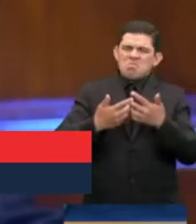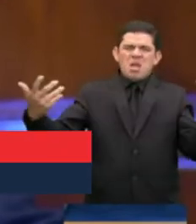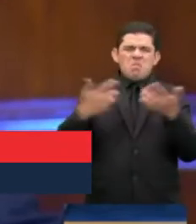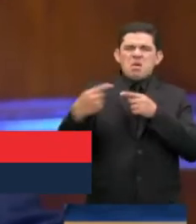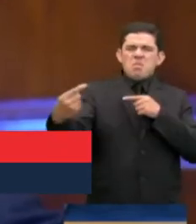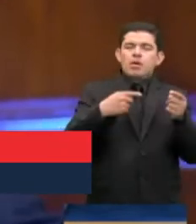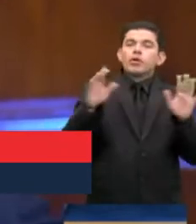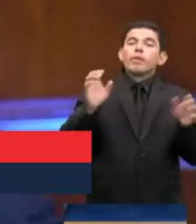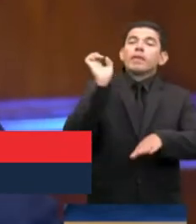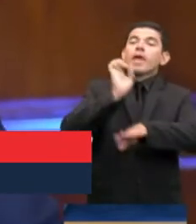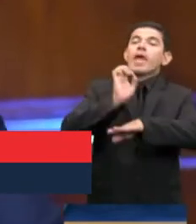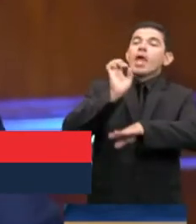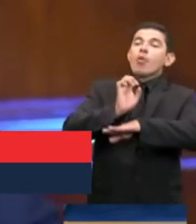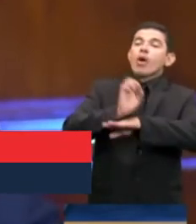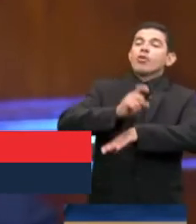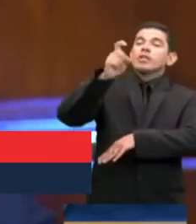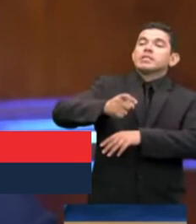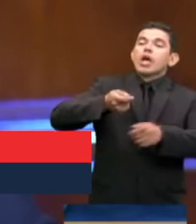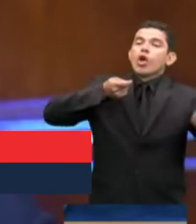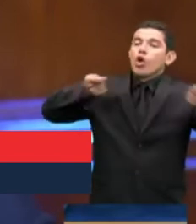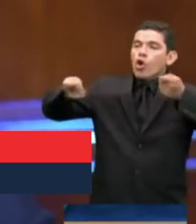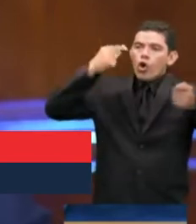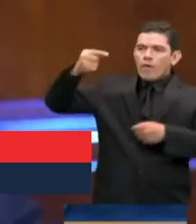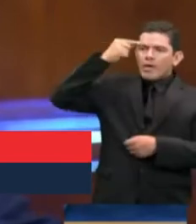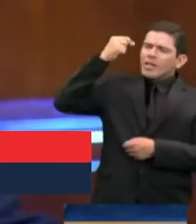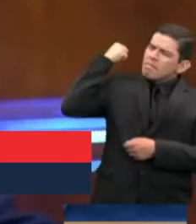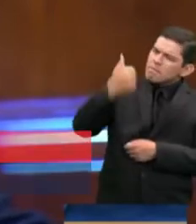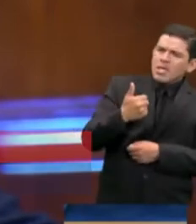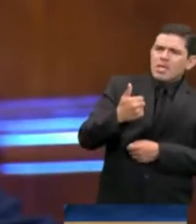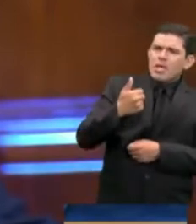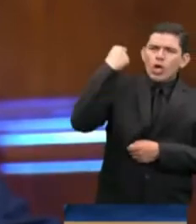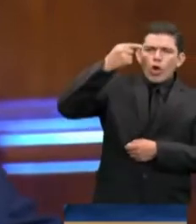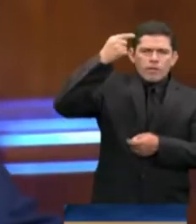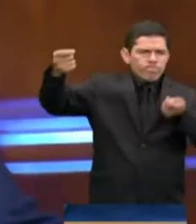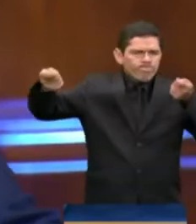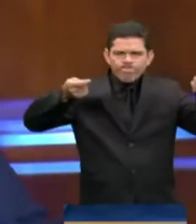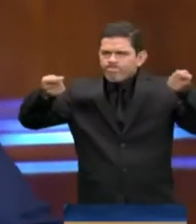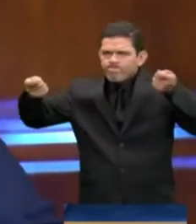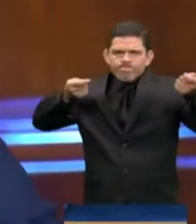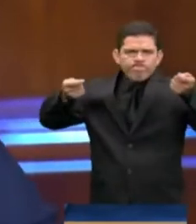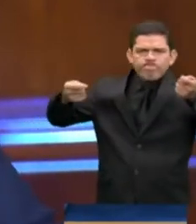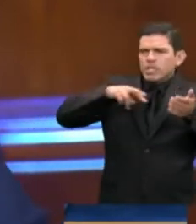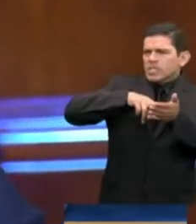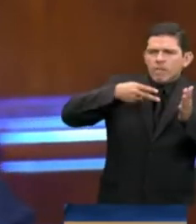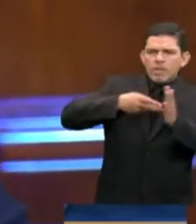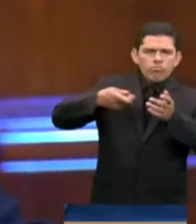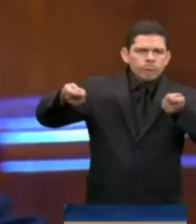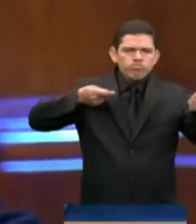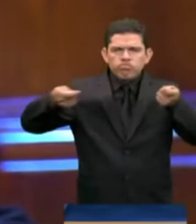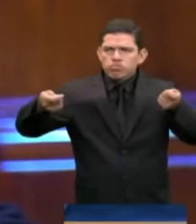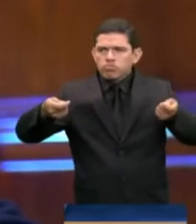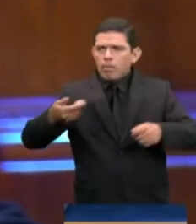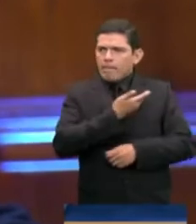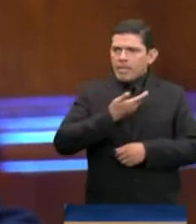necesita es ser gobernado y gobernado bien. Ser gobernado no se refiere exclusivamente a las tareas